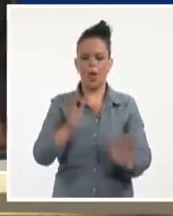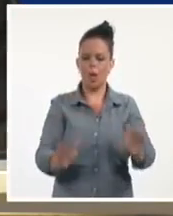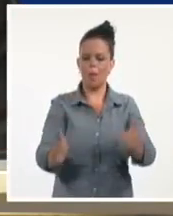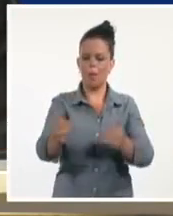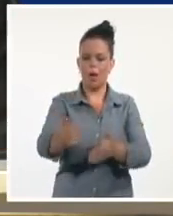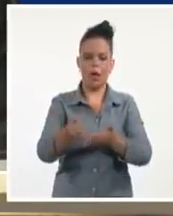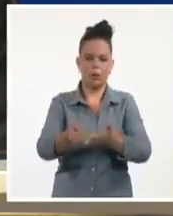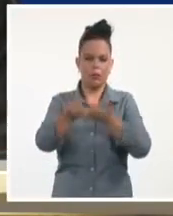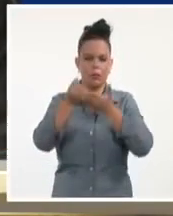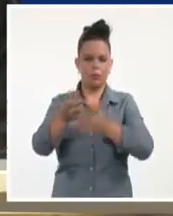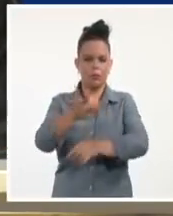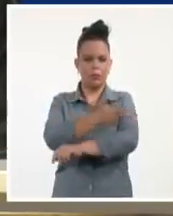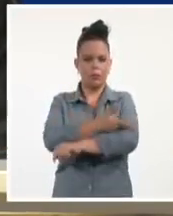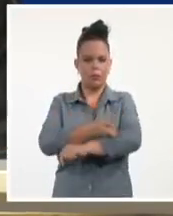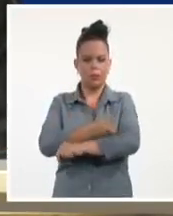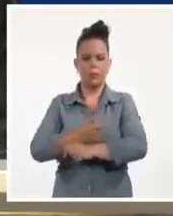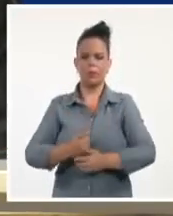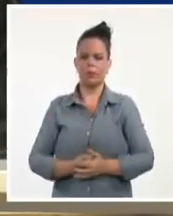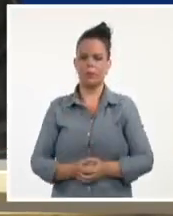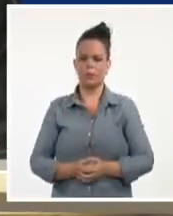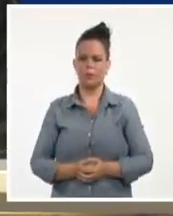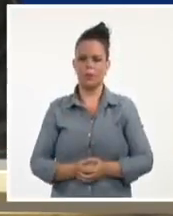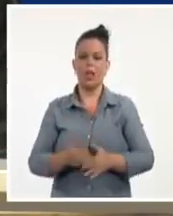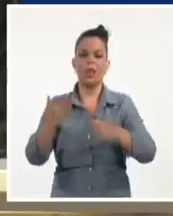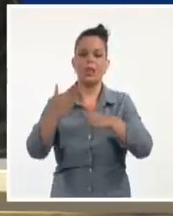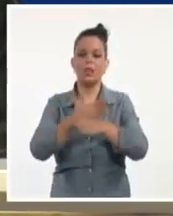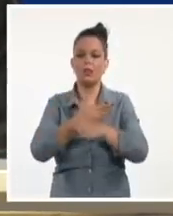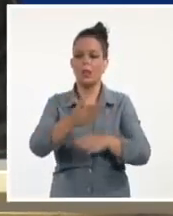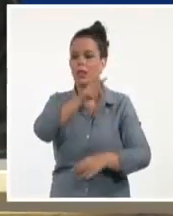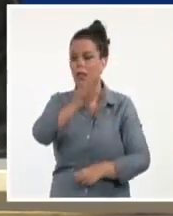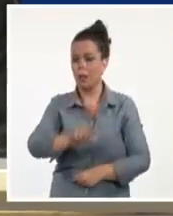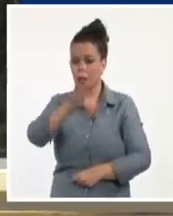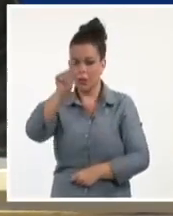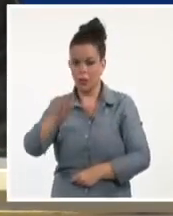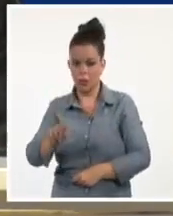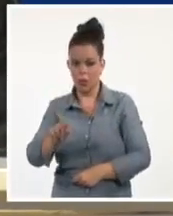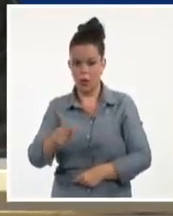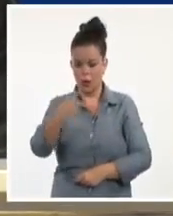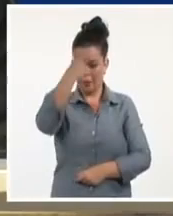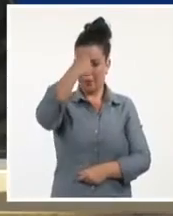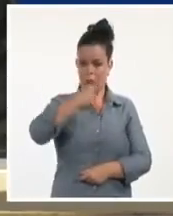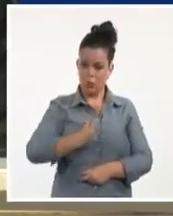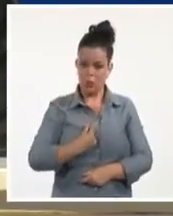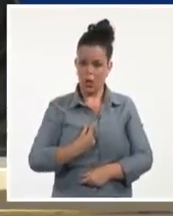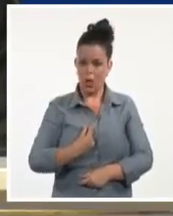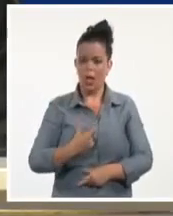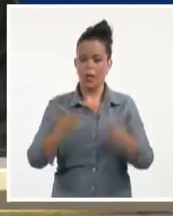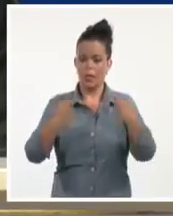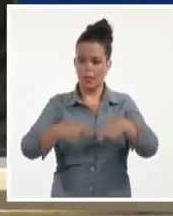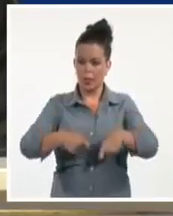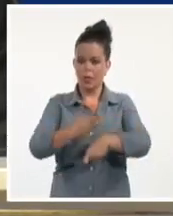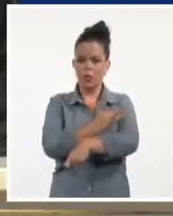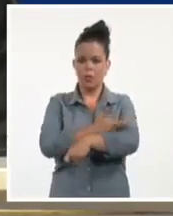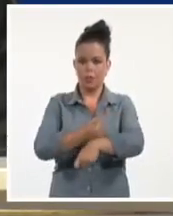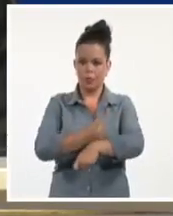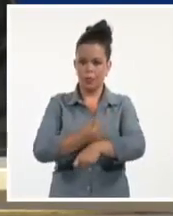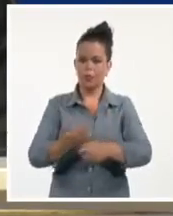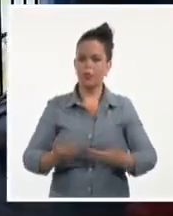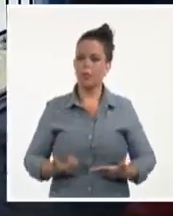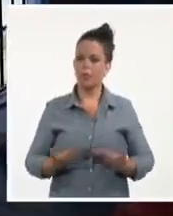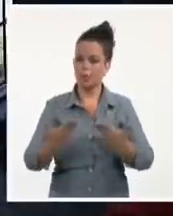a la labor desempeñada por nuestras autoridades durante estos 16 meses ha sido un trabajo